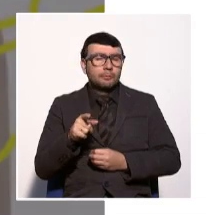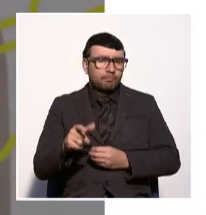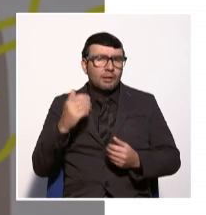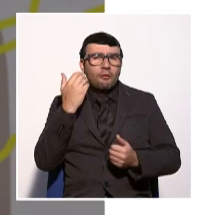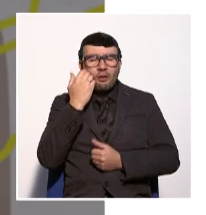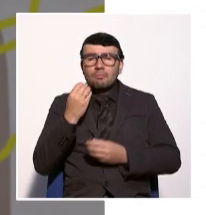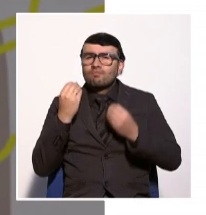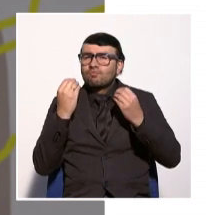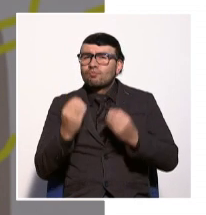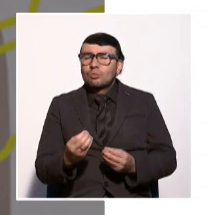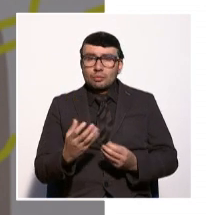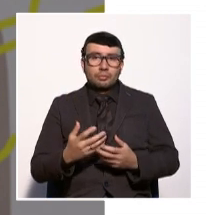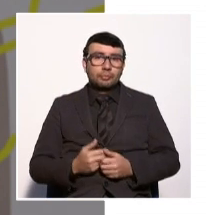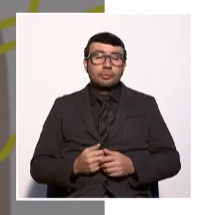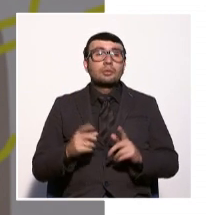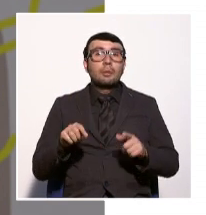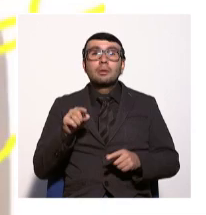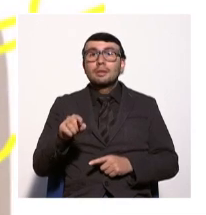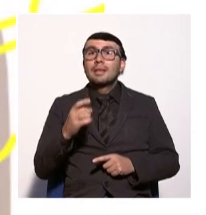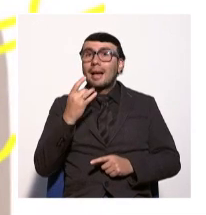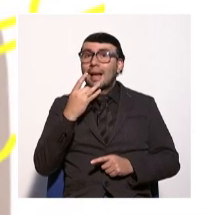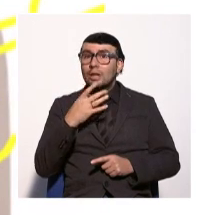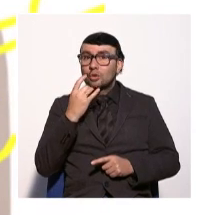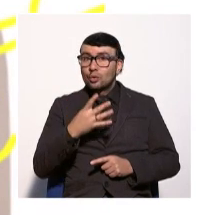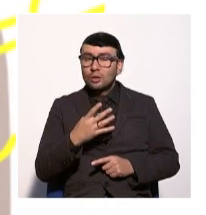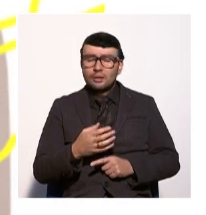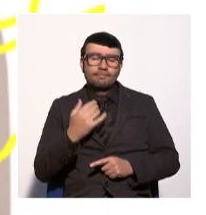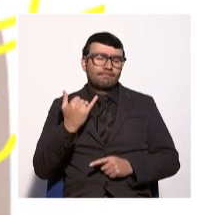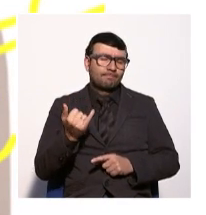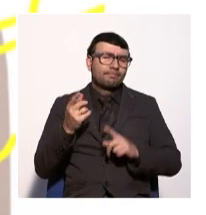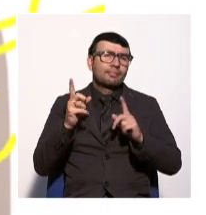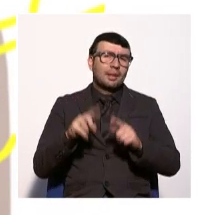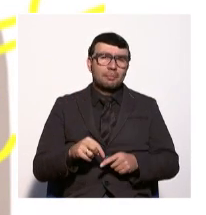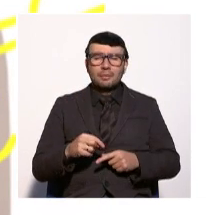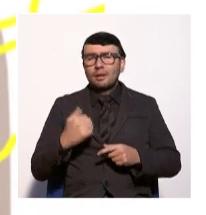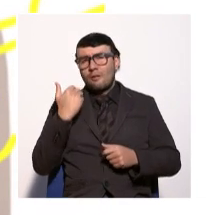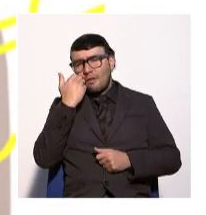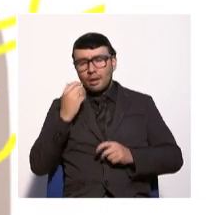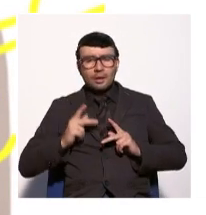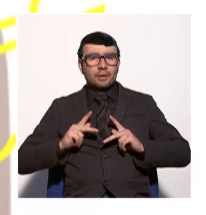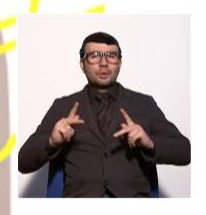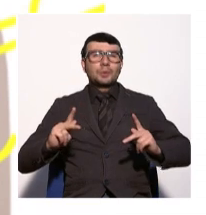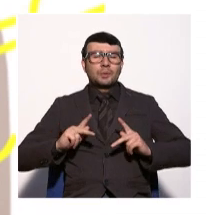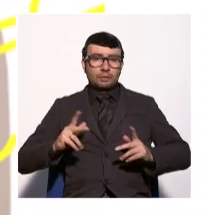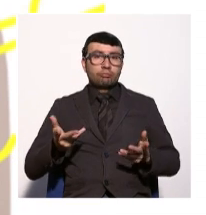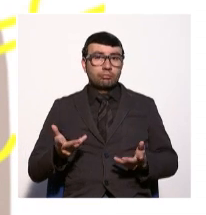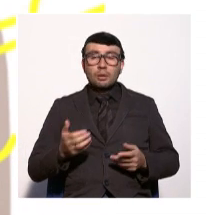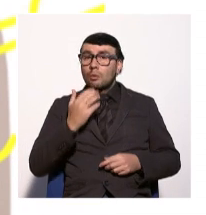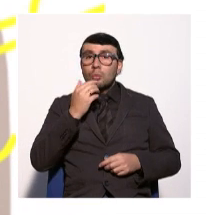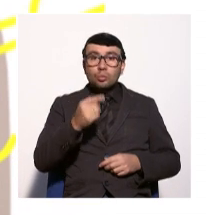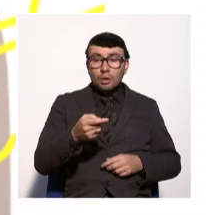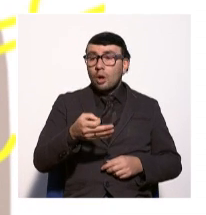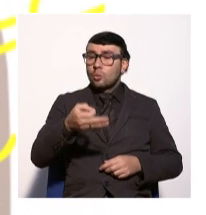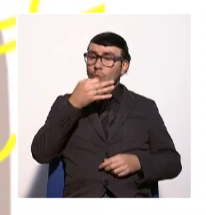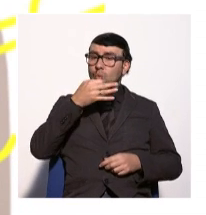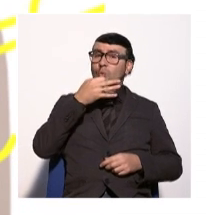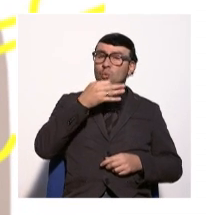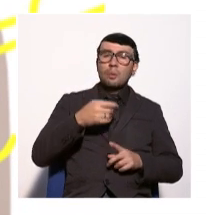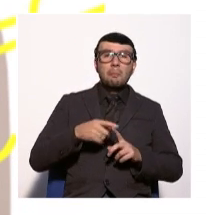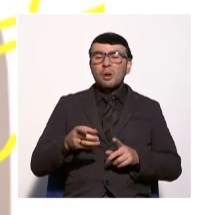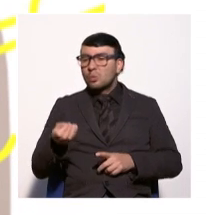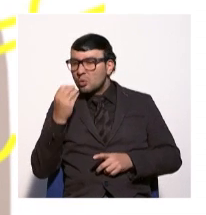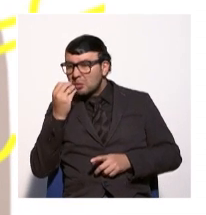el azúcar el azúcar complica también mucho ese pulmón que no se gana nada ustedes tomando medicamentos